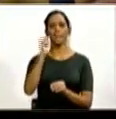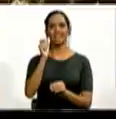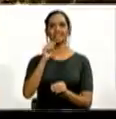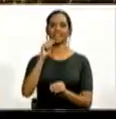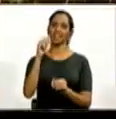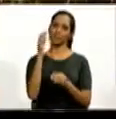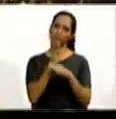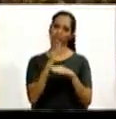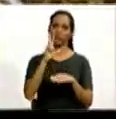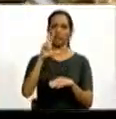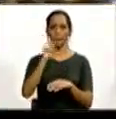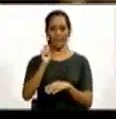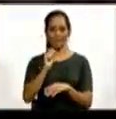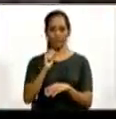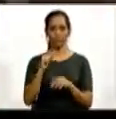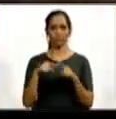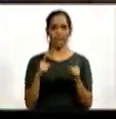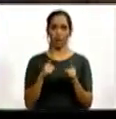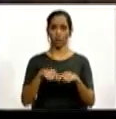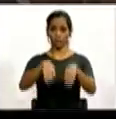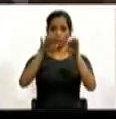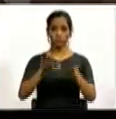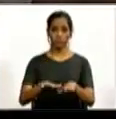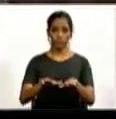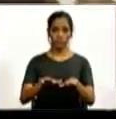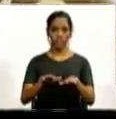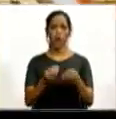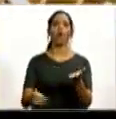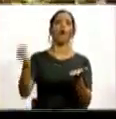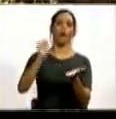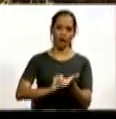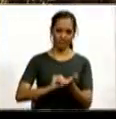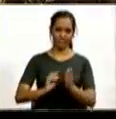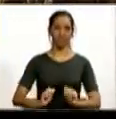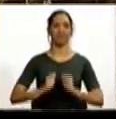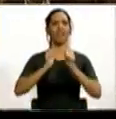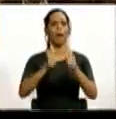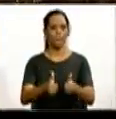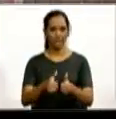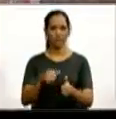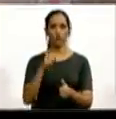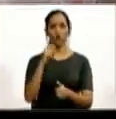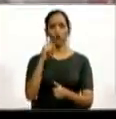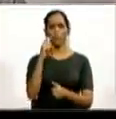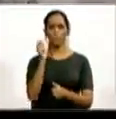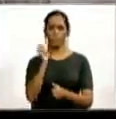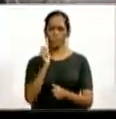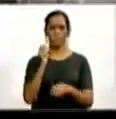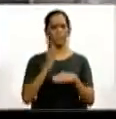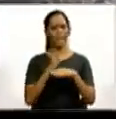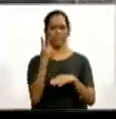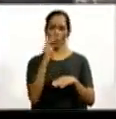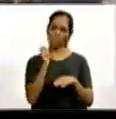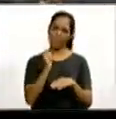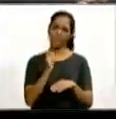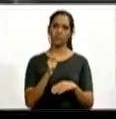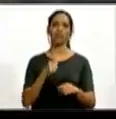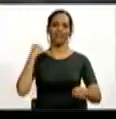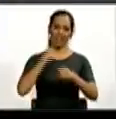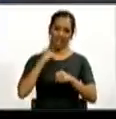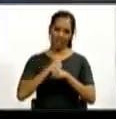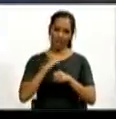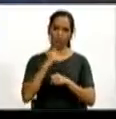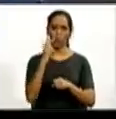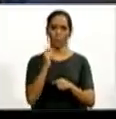3 meses. Pero se paralizó, se volvió a comenzar en el lapso de 1 mes y medio más, 2 meses más, se trabajó 2 meses más,